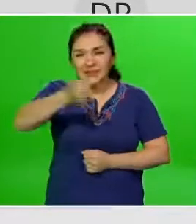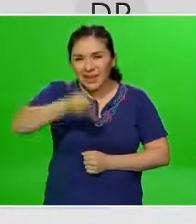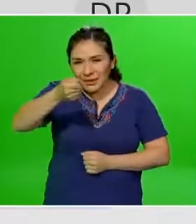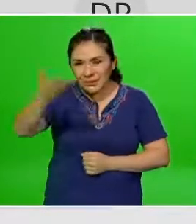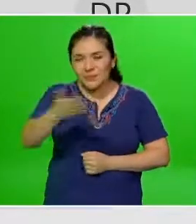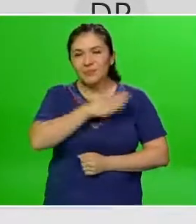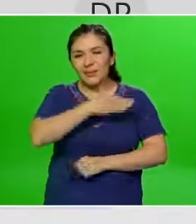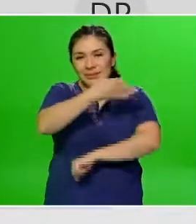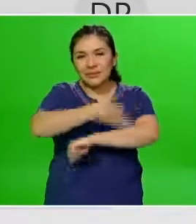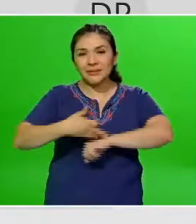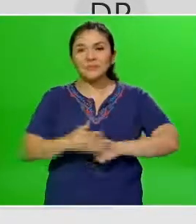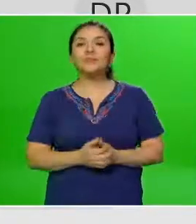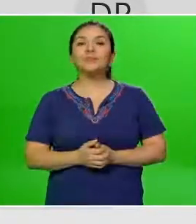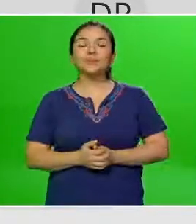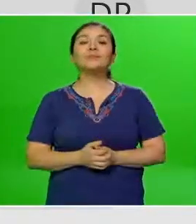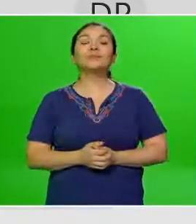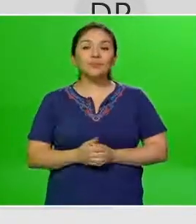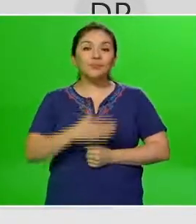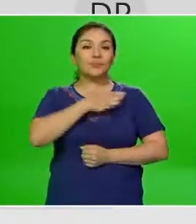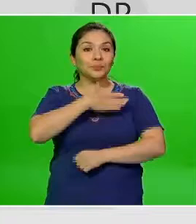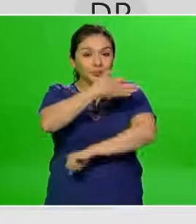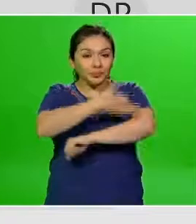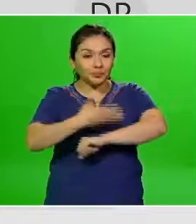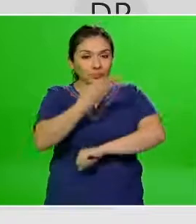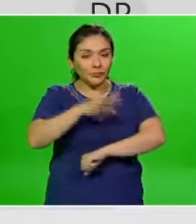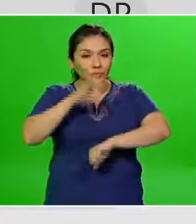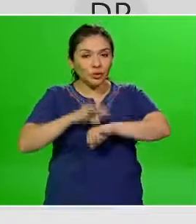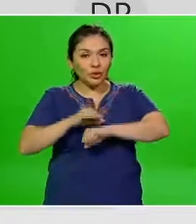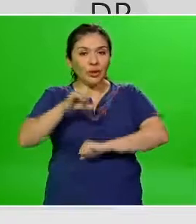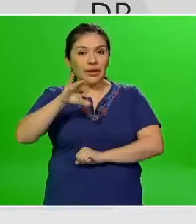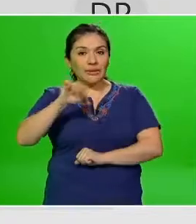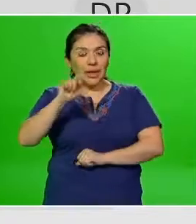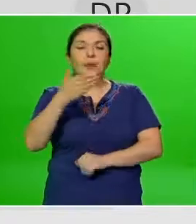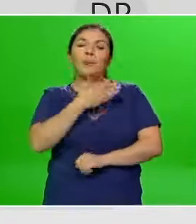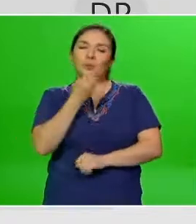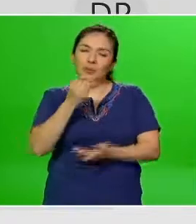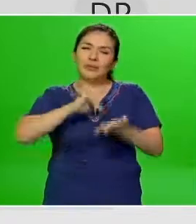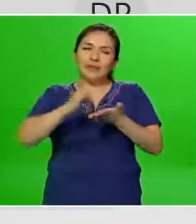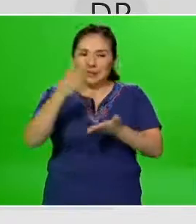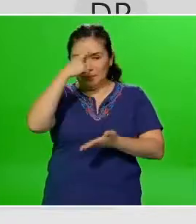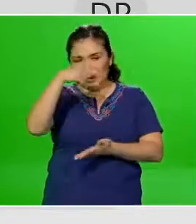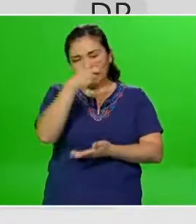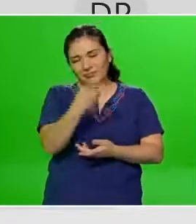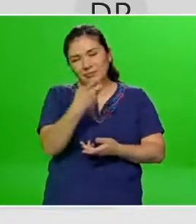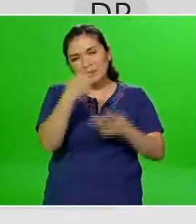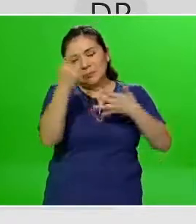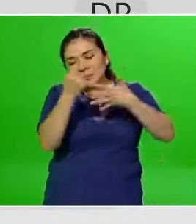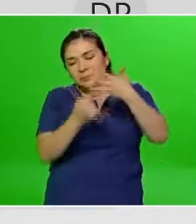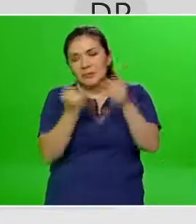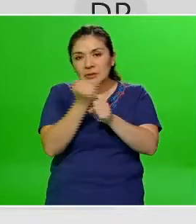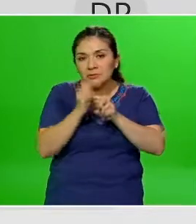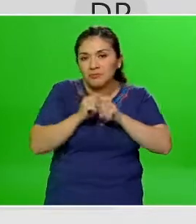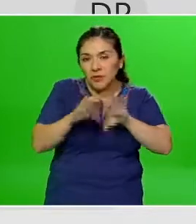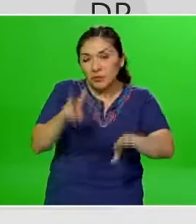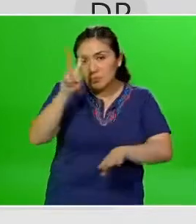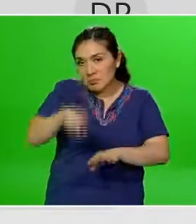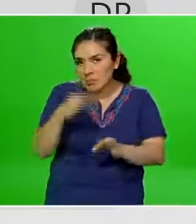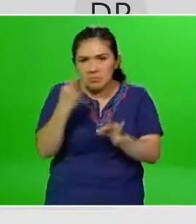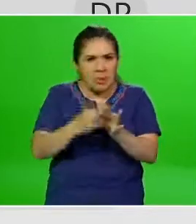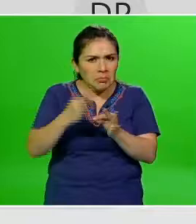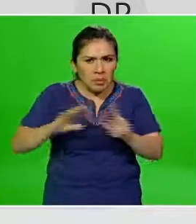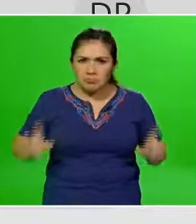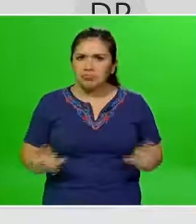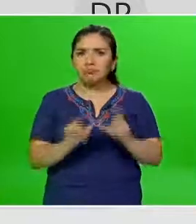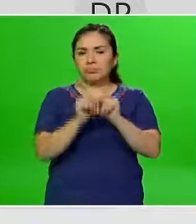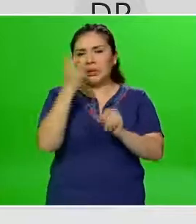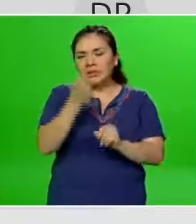Buenas tardes. Muy buenas tardes, doctor Cristian Zaragoza. Muchas gracias por la información actualizada y muy puntual y resumida